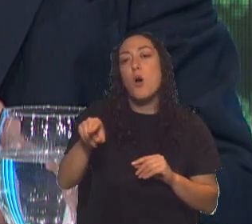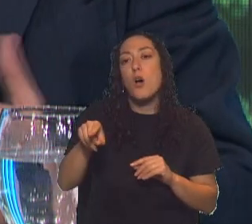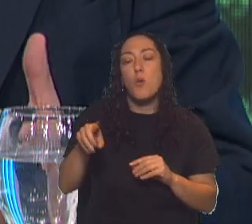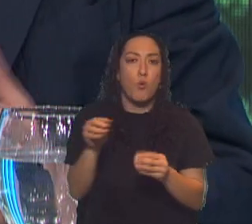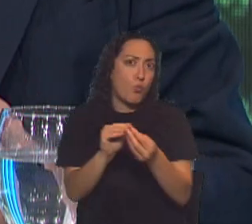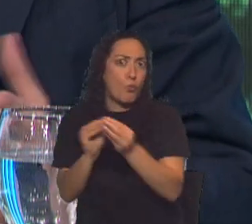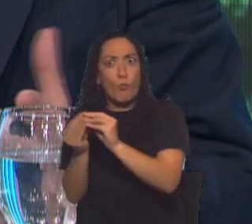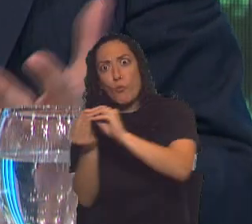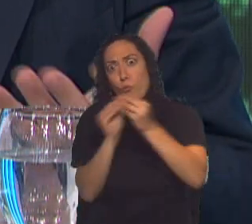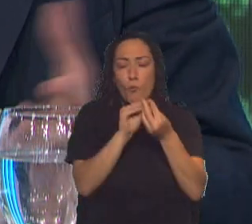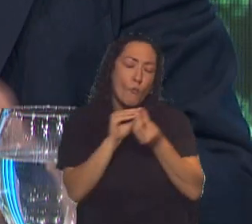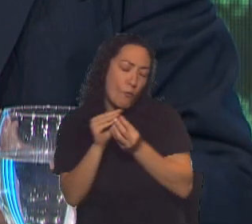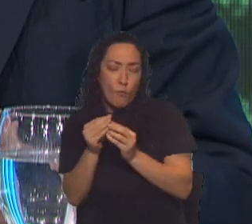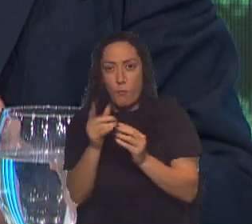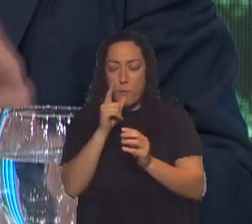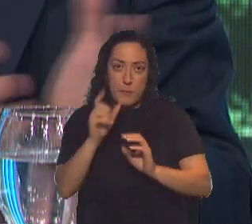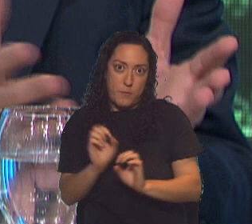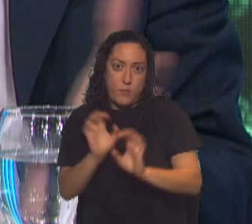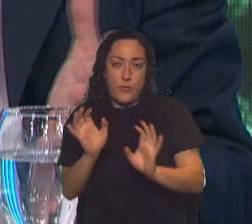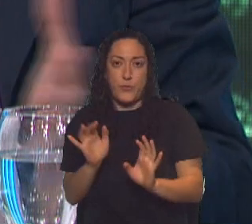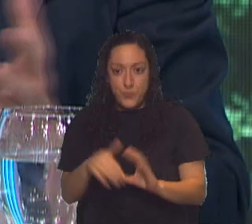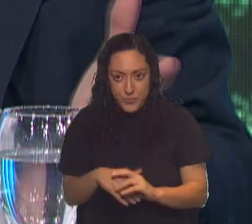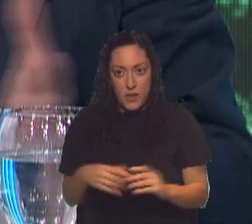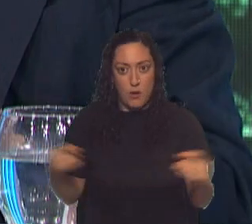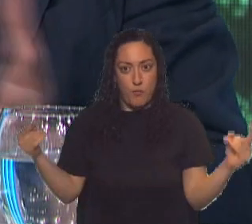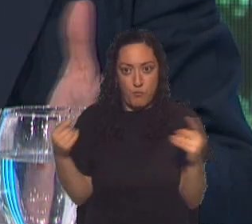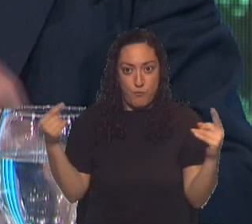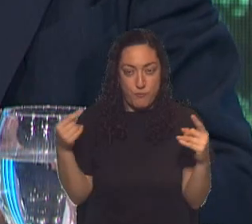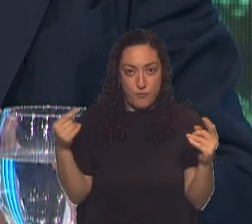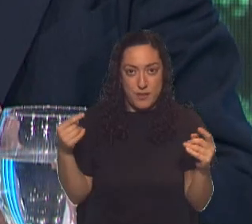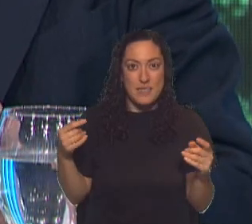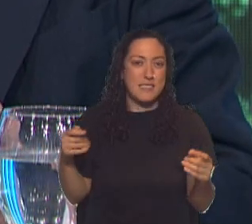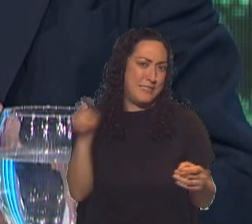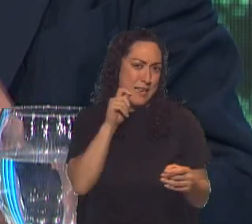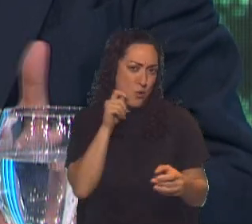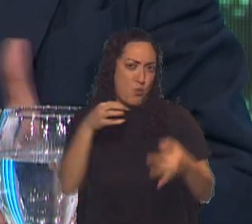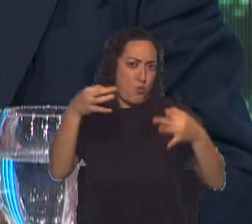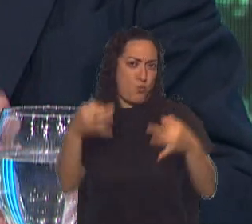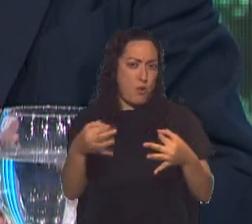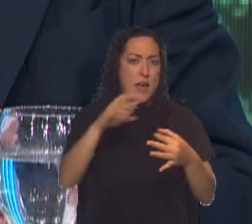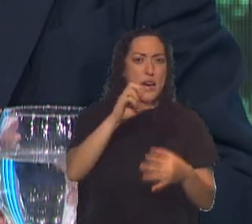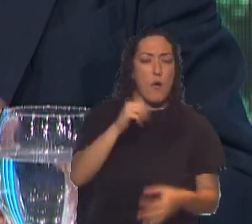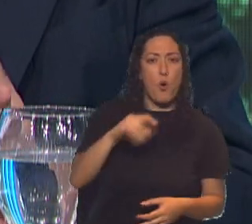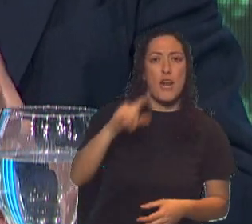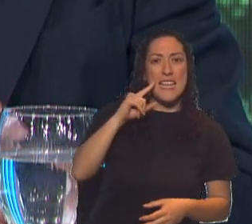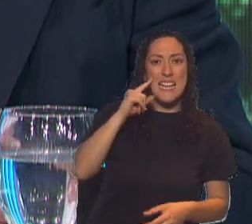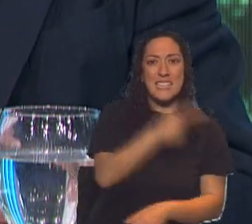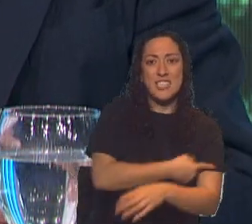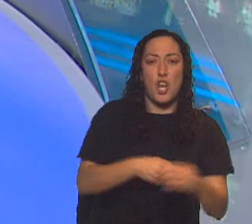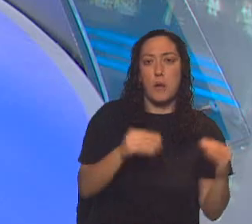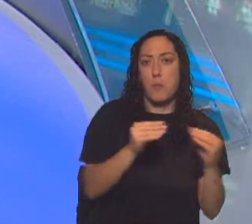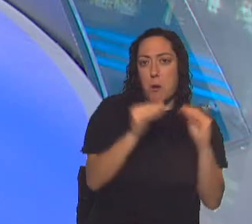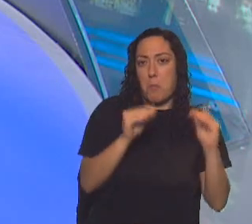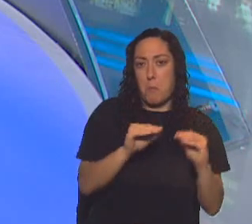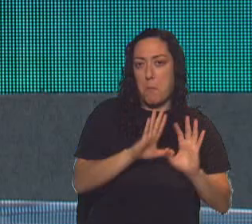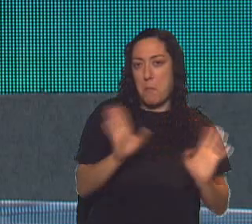eivo muy muy transparente y contrastó mucho con un saludo más bien protocolar de de rabolini con con siol esa época